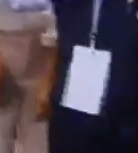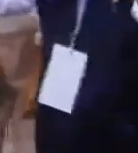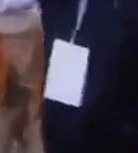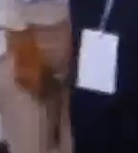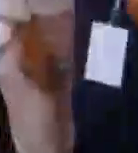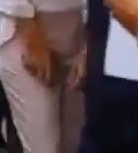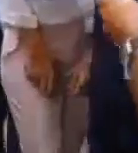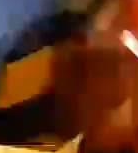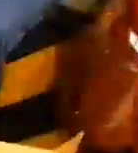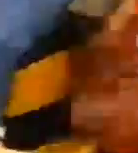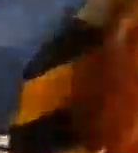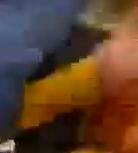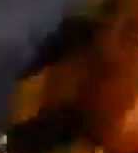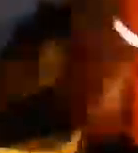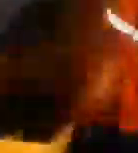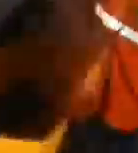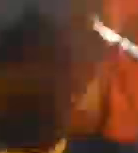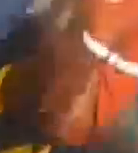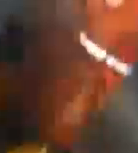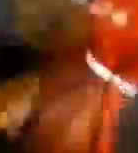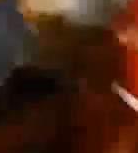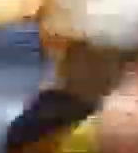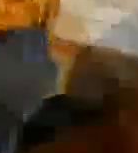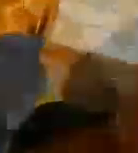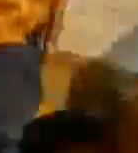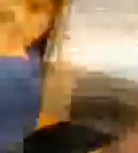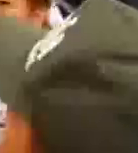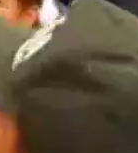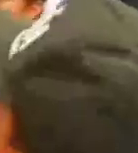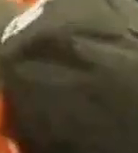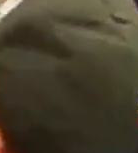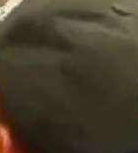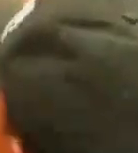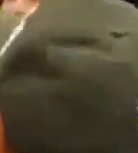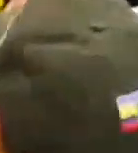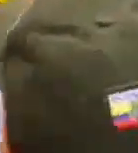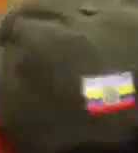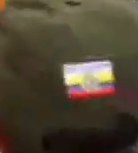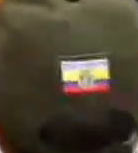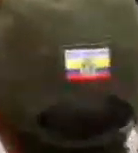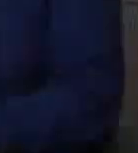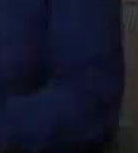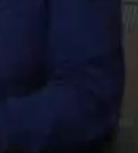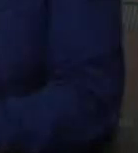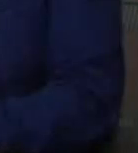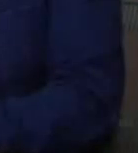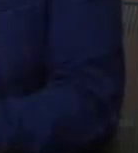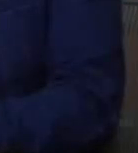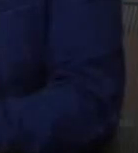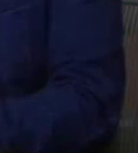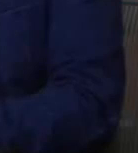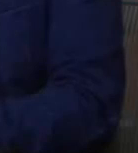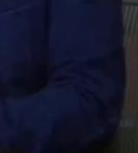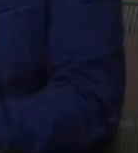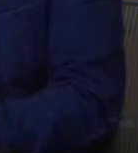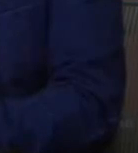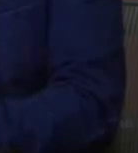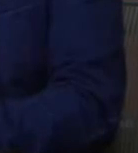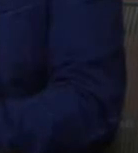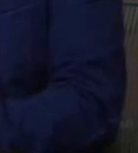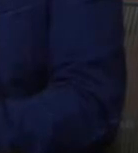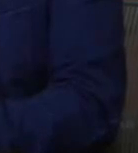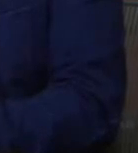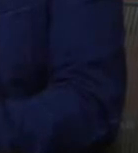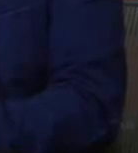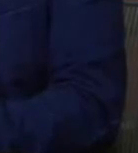los resultados alcanzados por esa organización política en las elecciones de este domingo 24 de marzo. Juan Zapata,